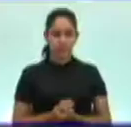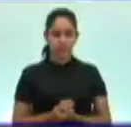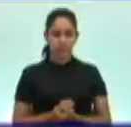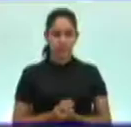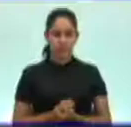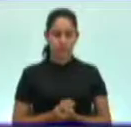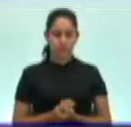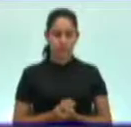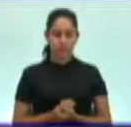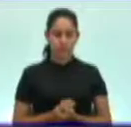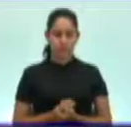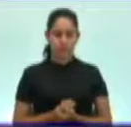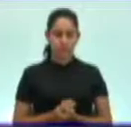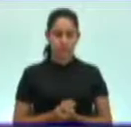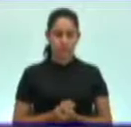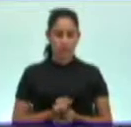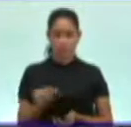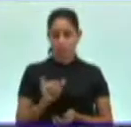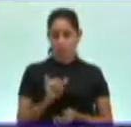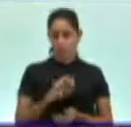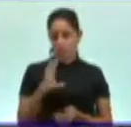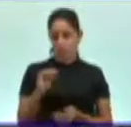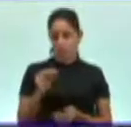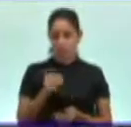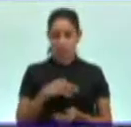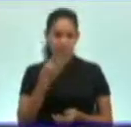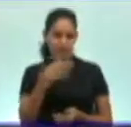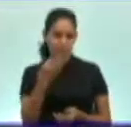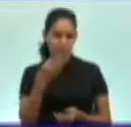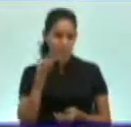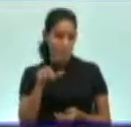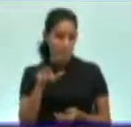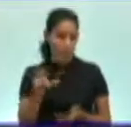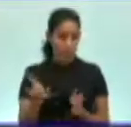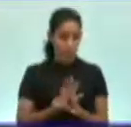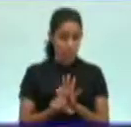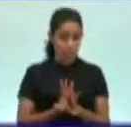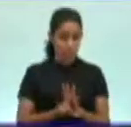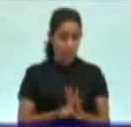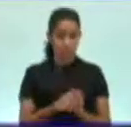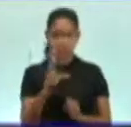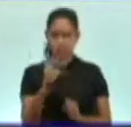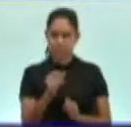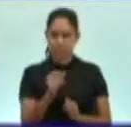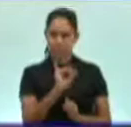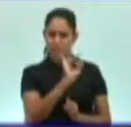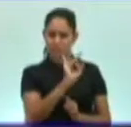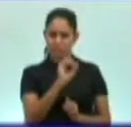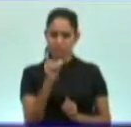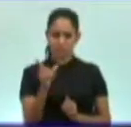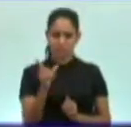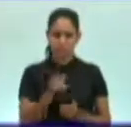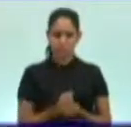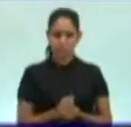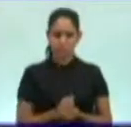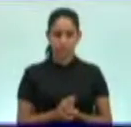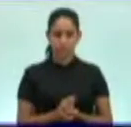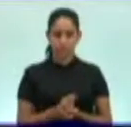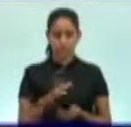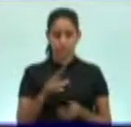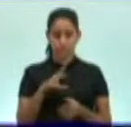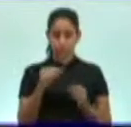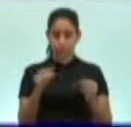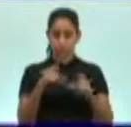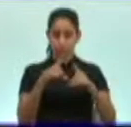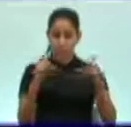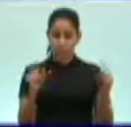Igualmente, se corresponde a que en esta resolución número 71, su resuelvo séptimo,